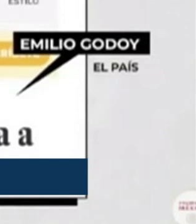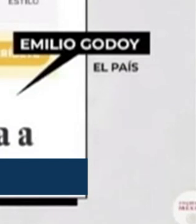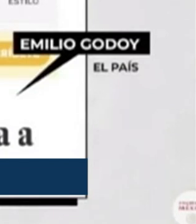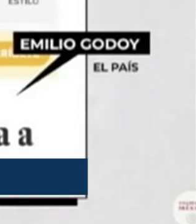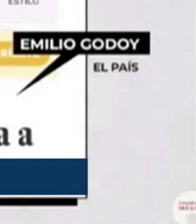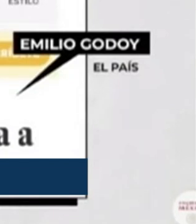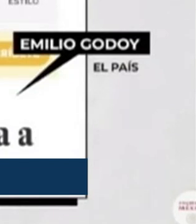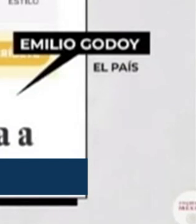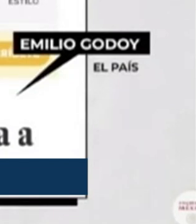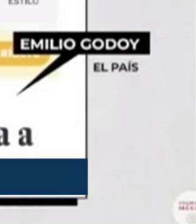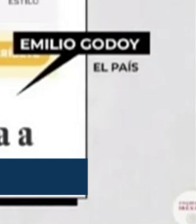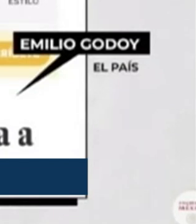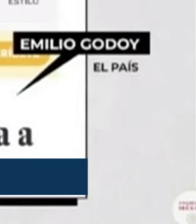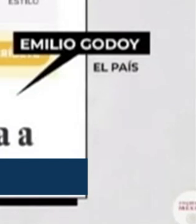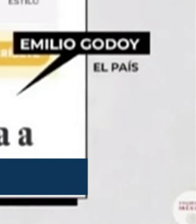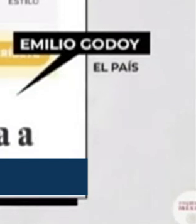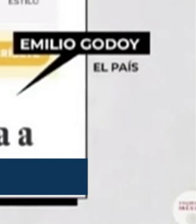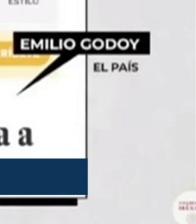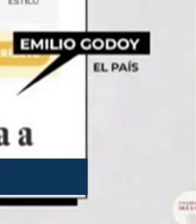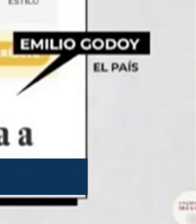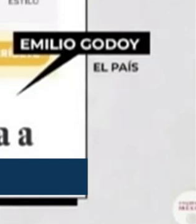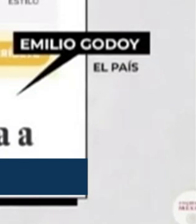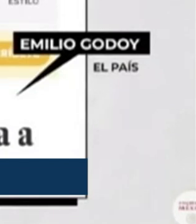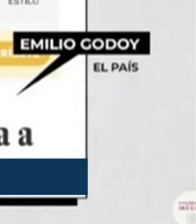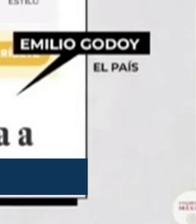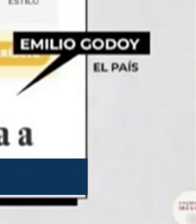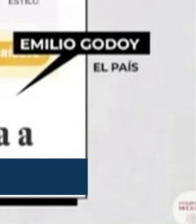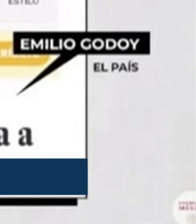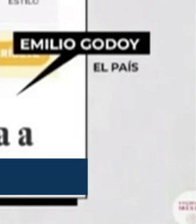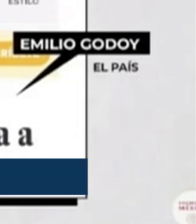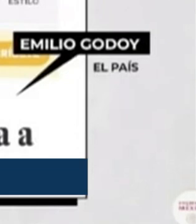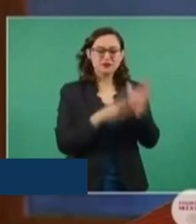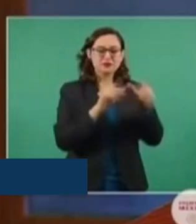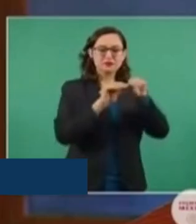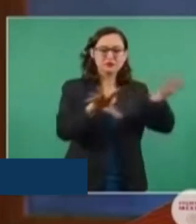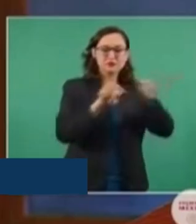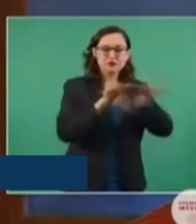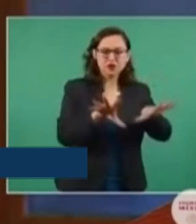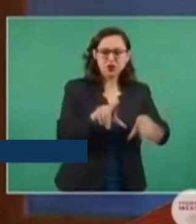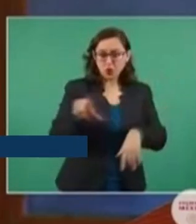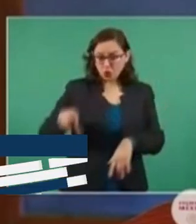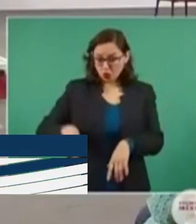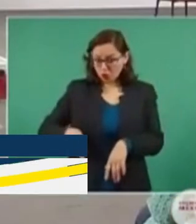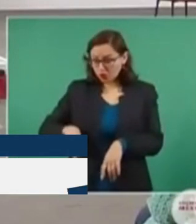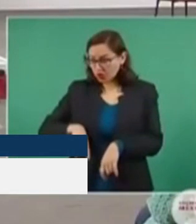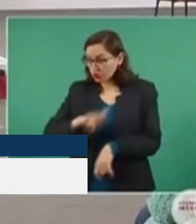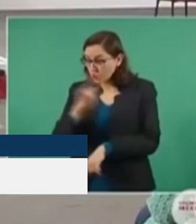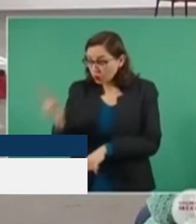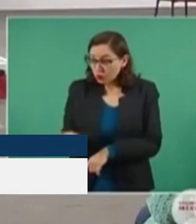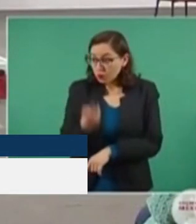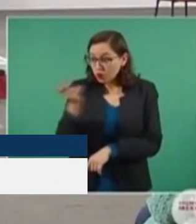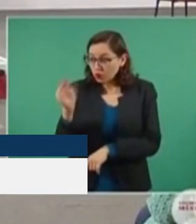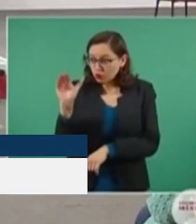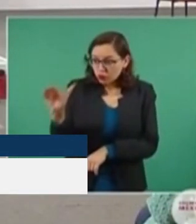son empresas beneficiadas del régimen anterior uno de los dardos se lo ha llevado el país por no incluir la versión del gobierno